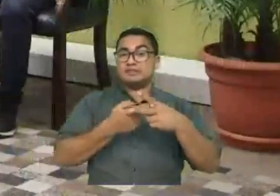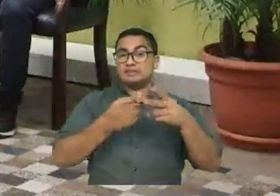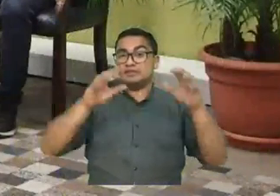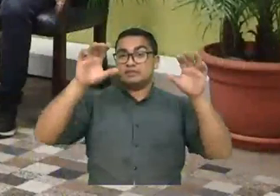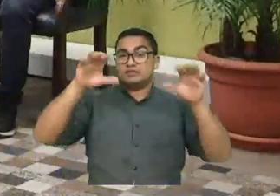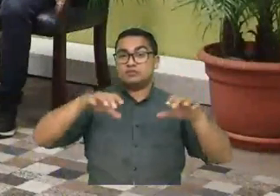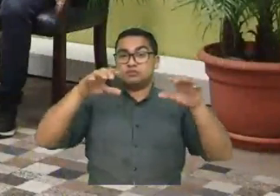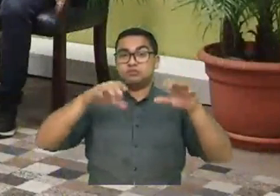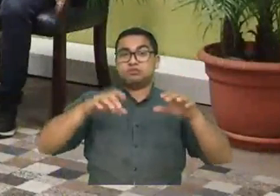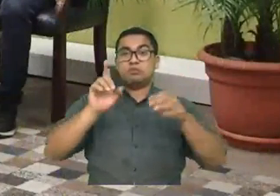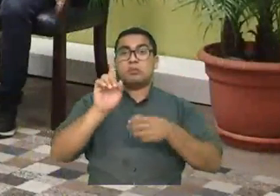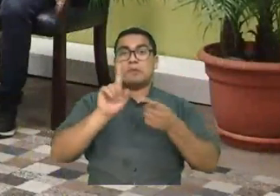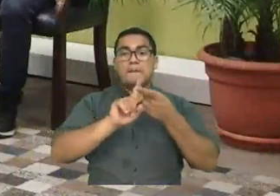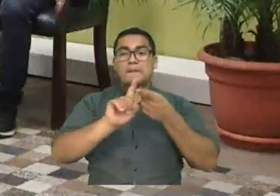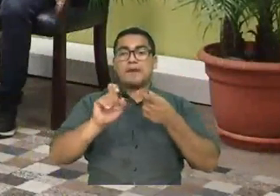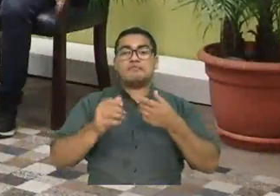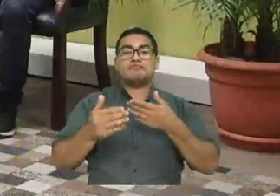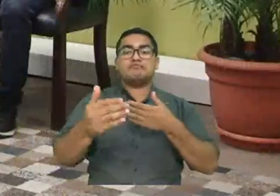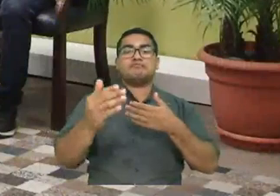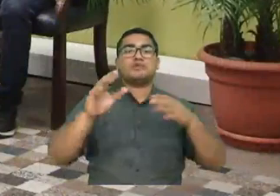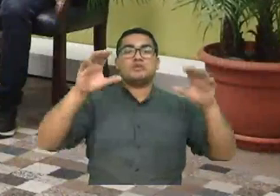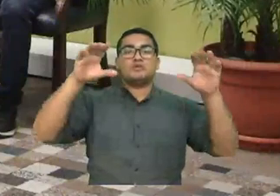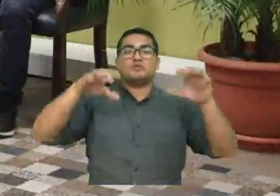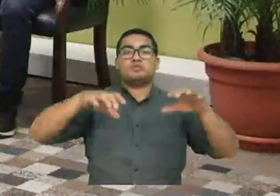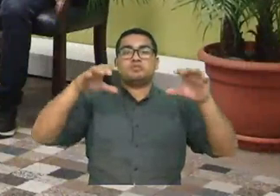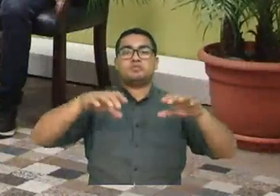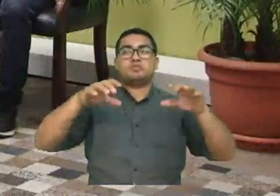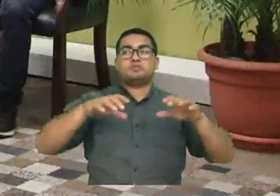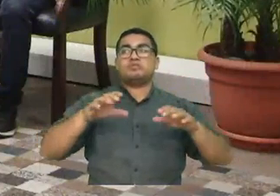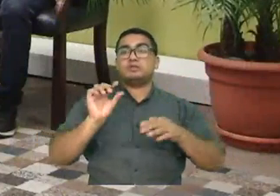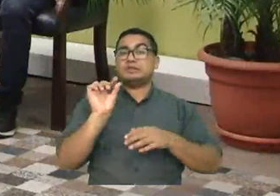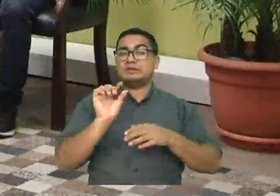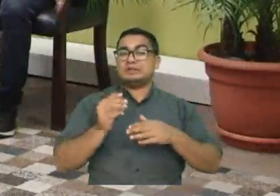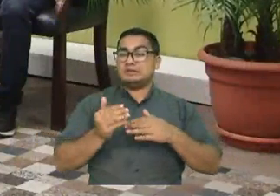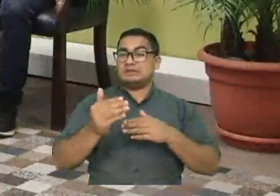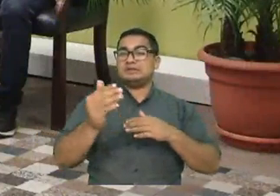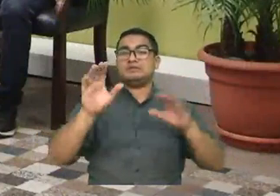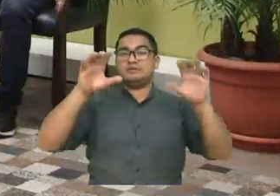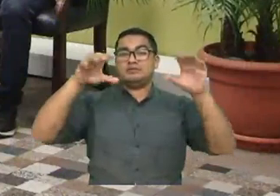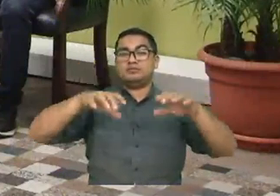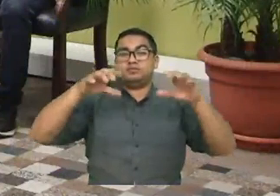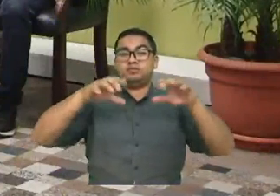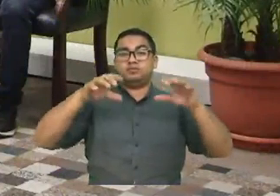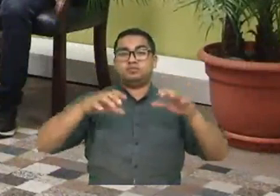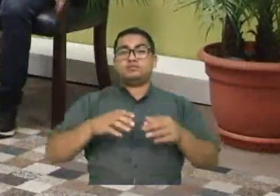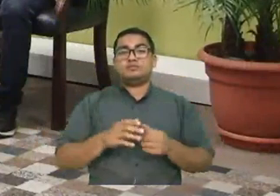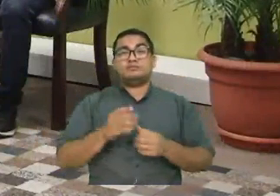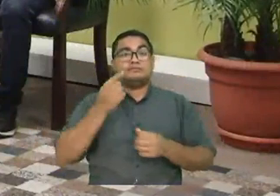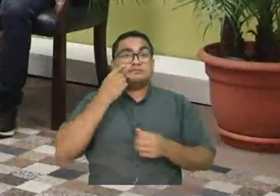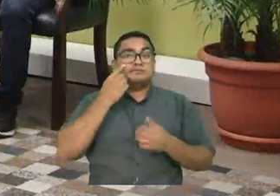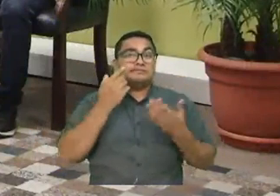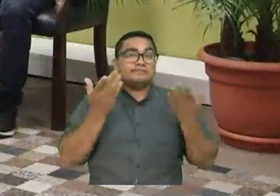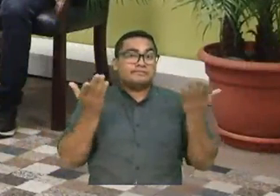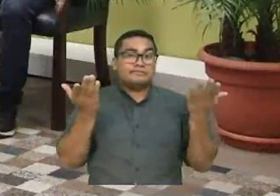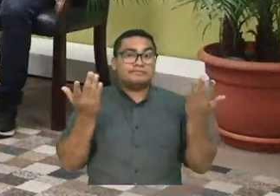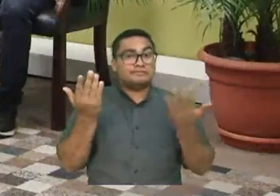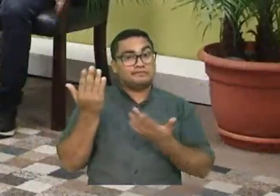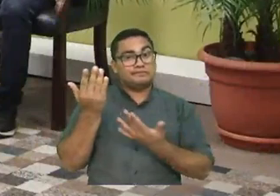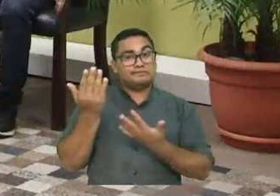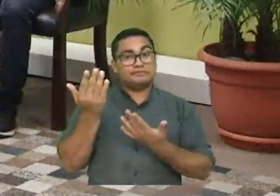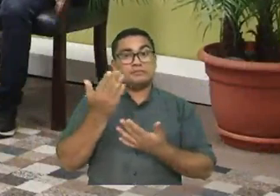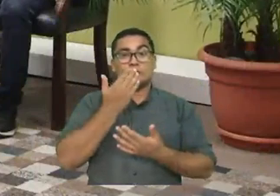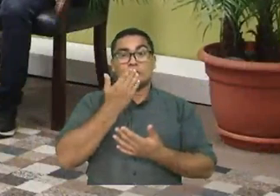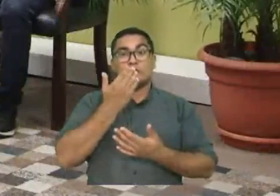estamos prácticamente cerquita, un mes. Estamos ya a las puertas del invierno. Vamos a ver cómo nos va. Se espera un invierno muy bueno,